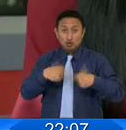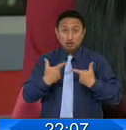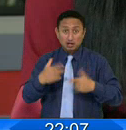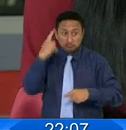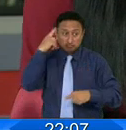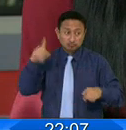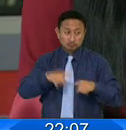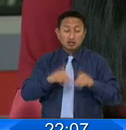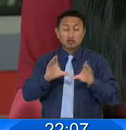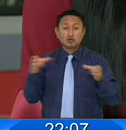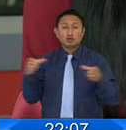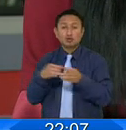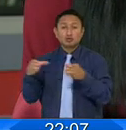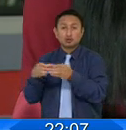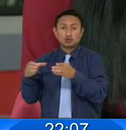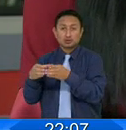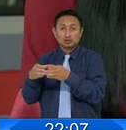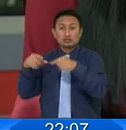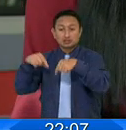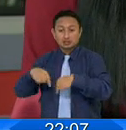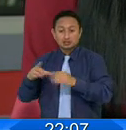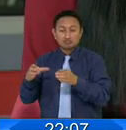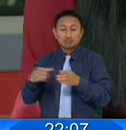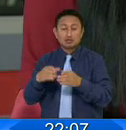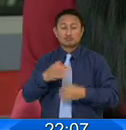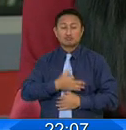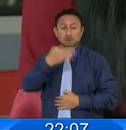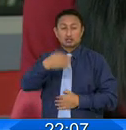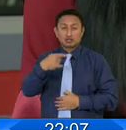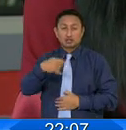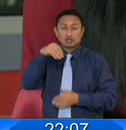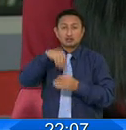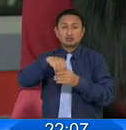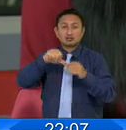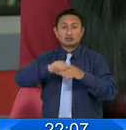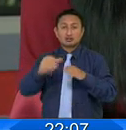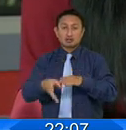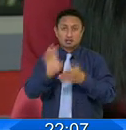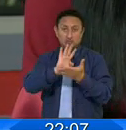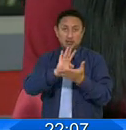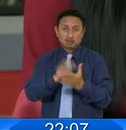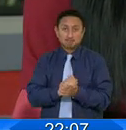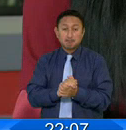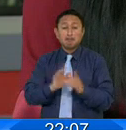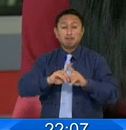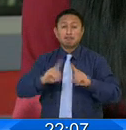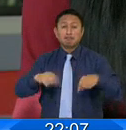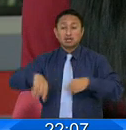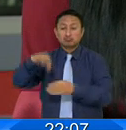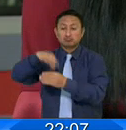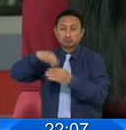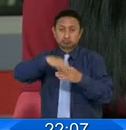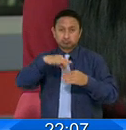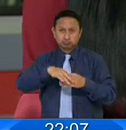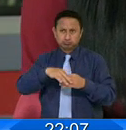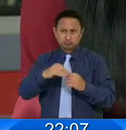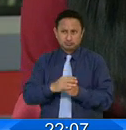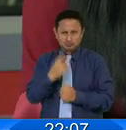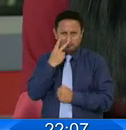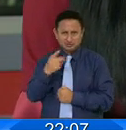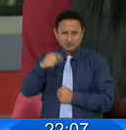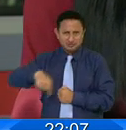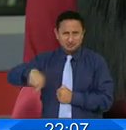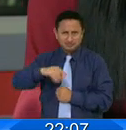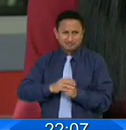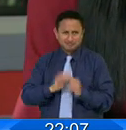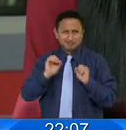la integración de las comisiones y el Comité de Ética en la Asamblea Nacional. Sin embargo, en varias votaciones se pudo observar que no